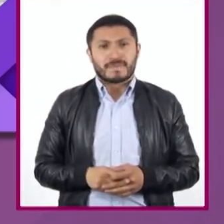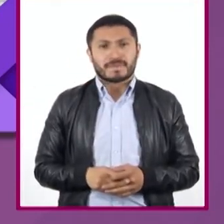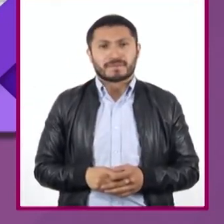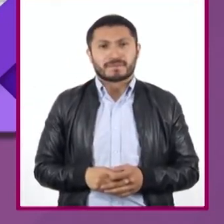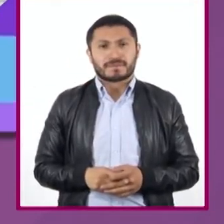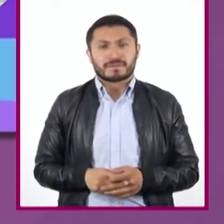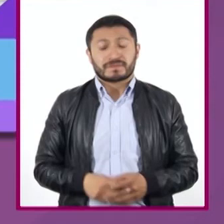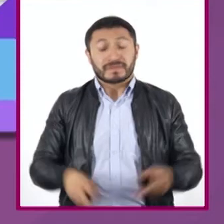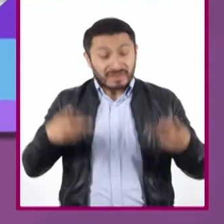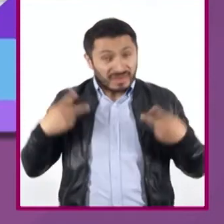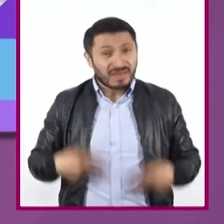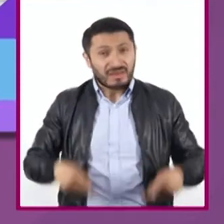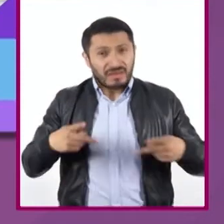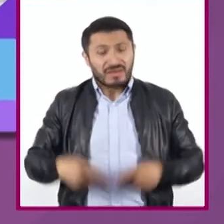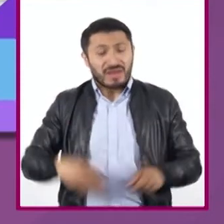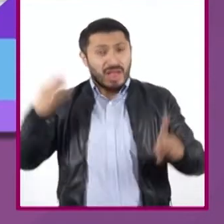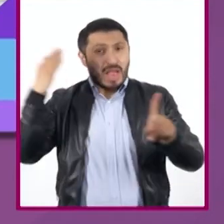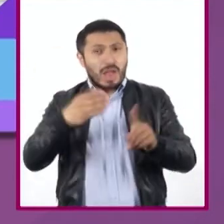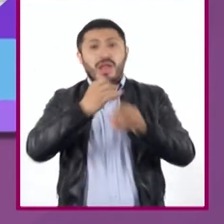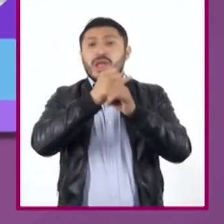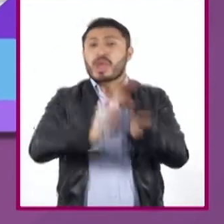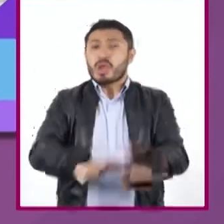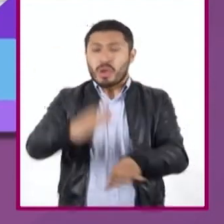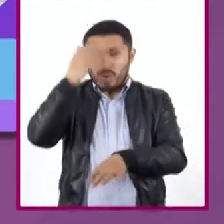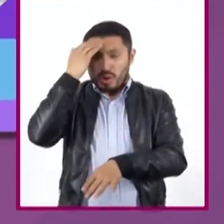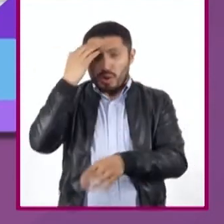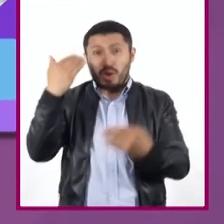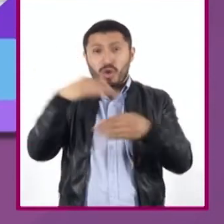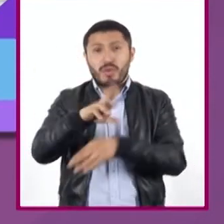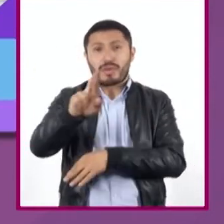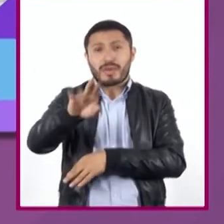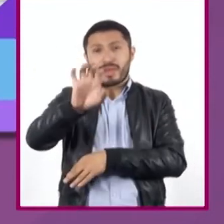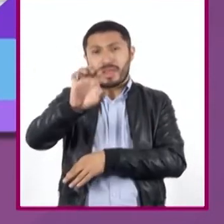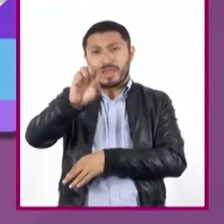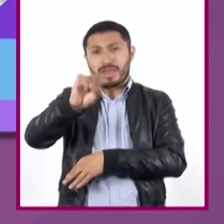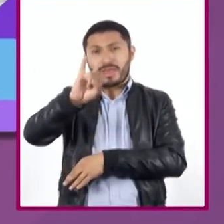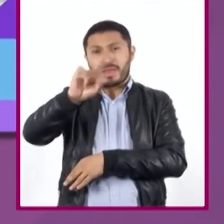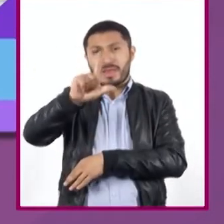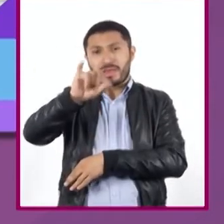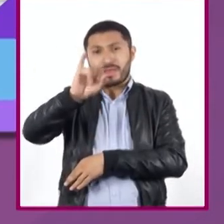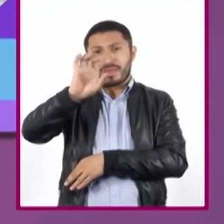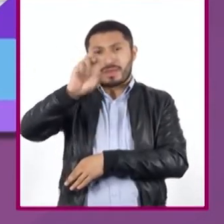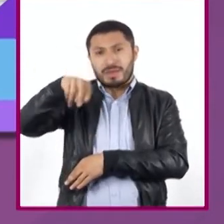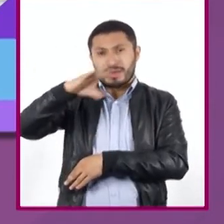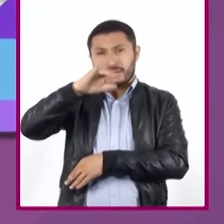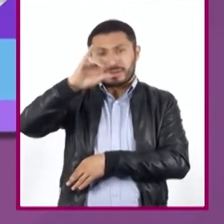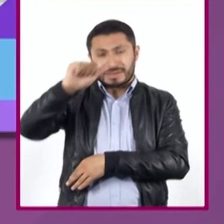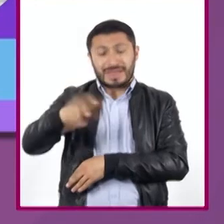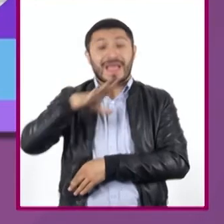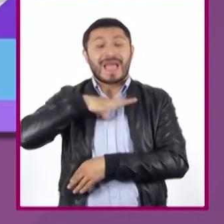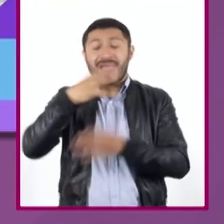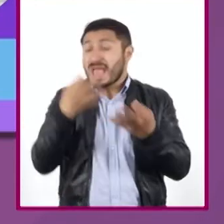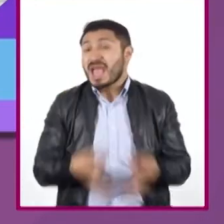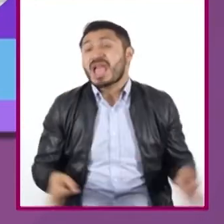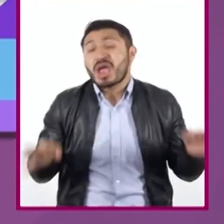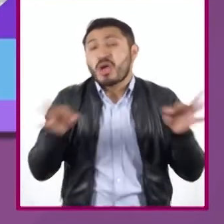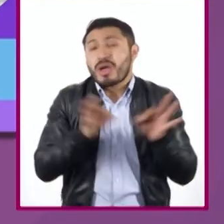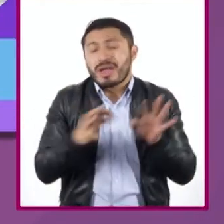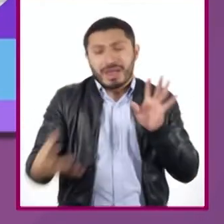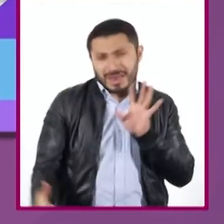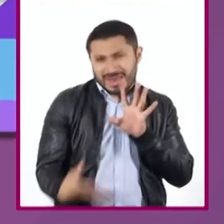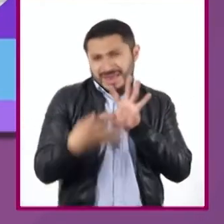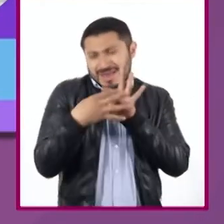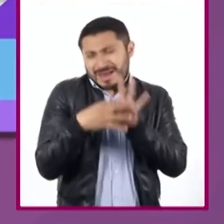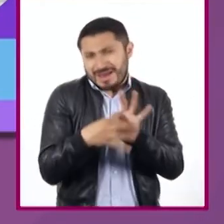persona que quiere informarse sobre la resiliencia y su importancia, tiene que ver con el concepto